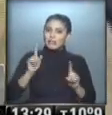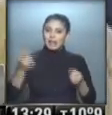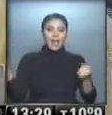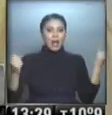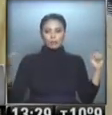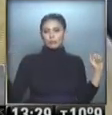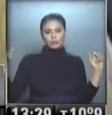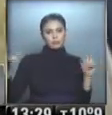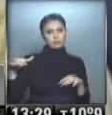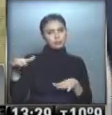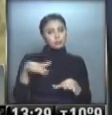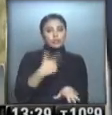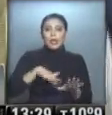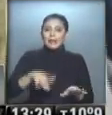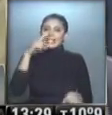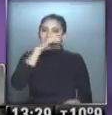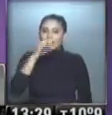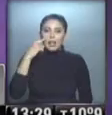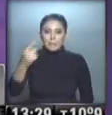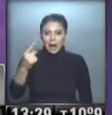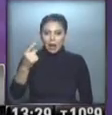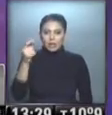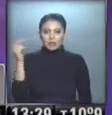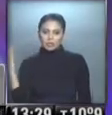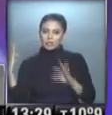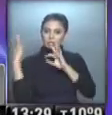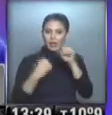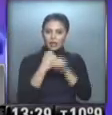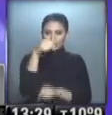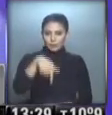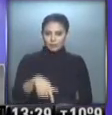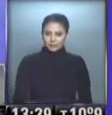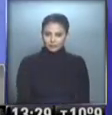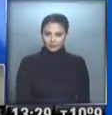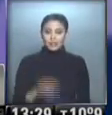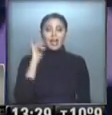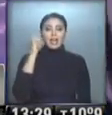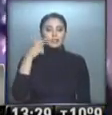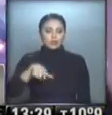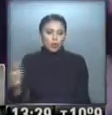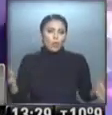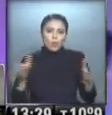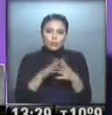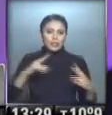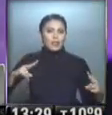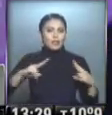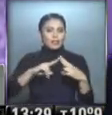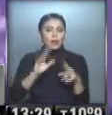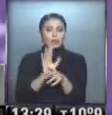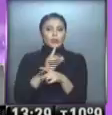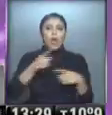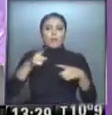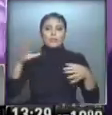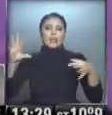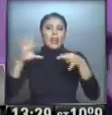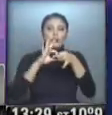autos muy grande porque estamos esperando 7000 arribos a la provincia de mendoa se juntan se encuentran la música Los une